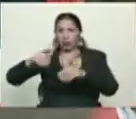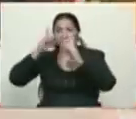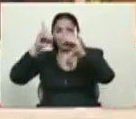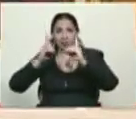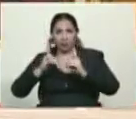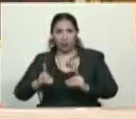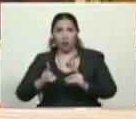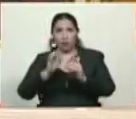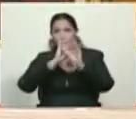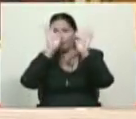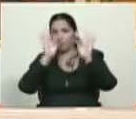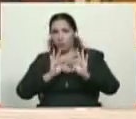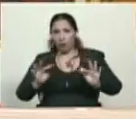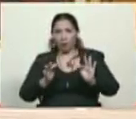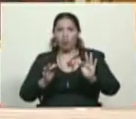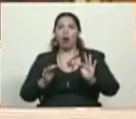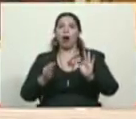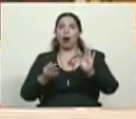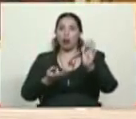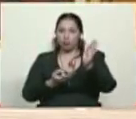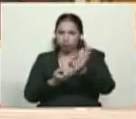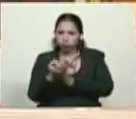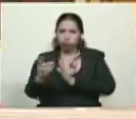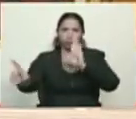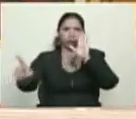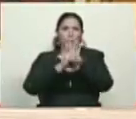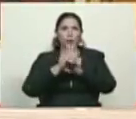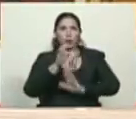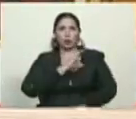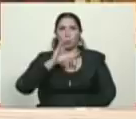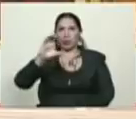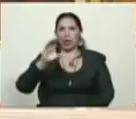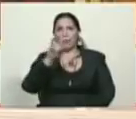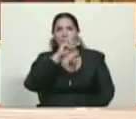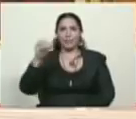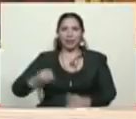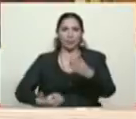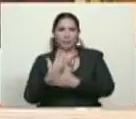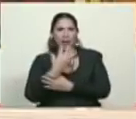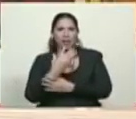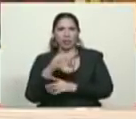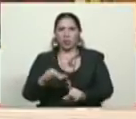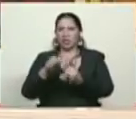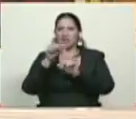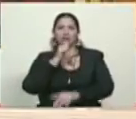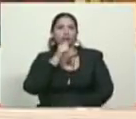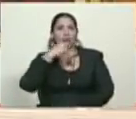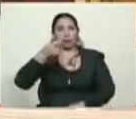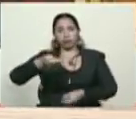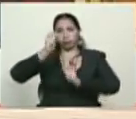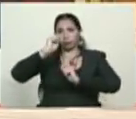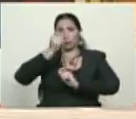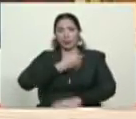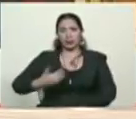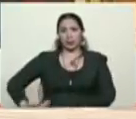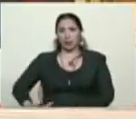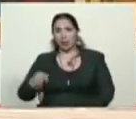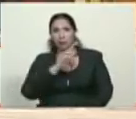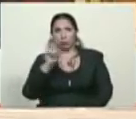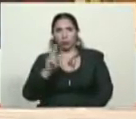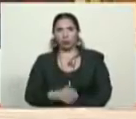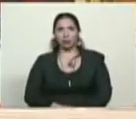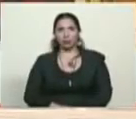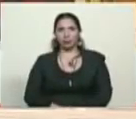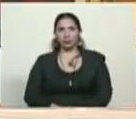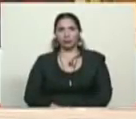de manera legal, legítima, soberana, constitucional, el 20 de mayo, quién era el presidente de la República. Y